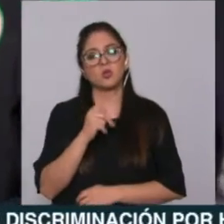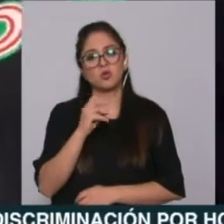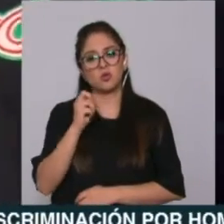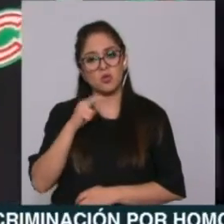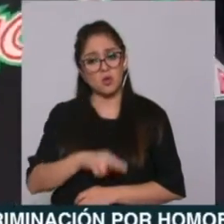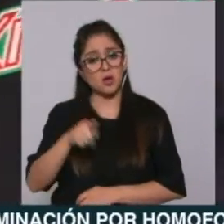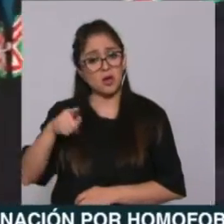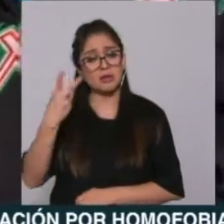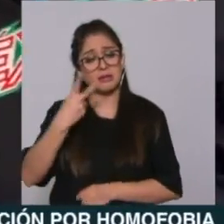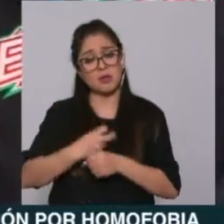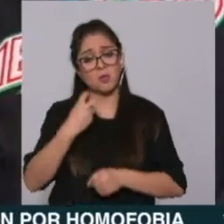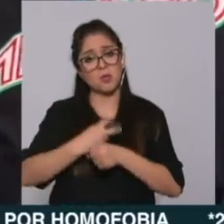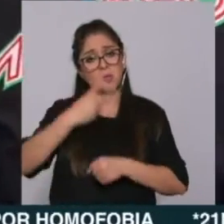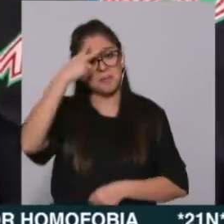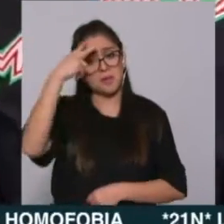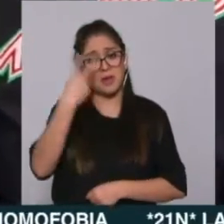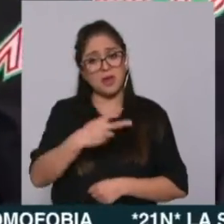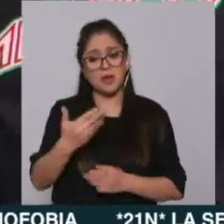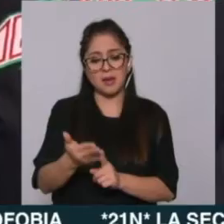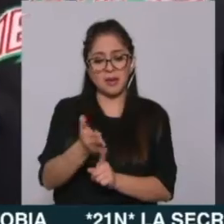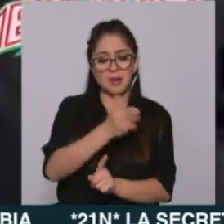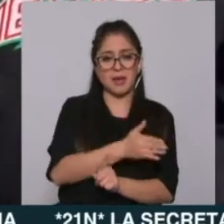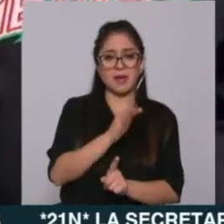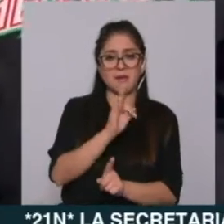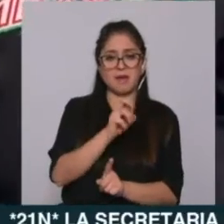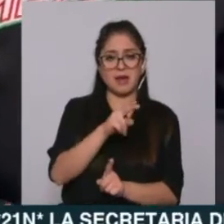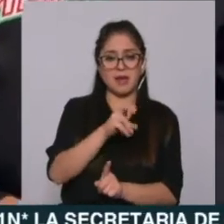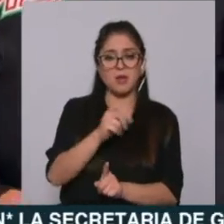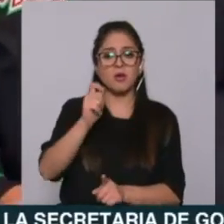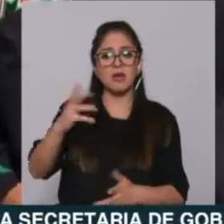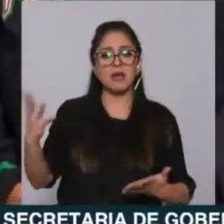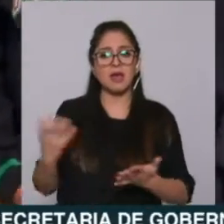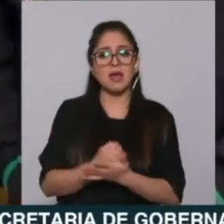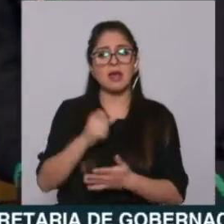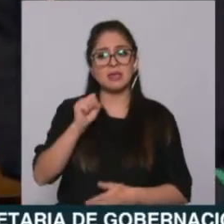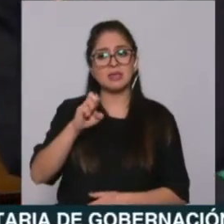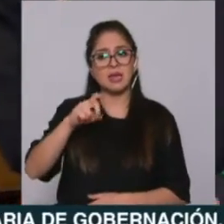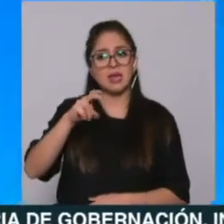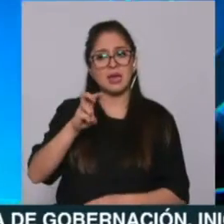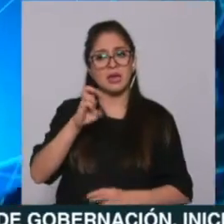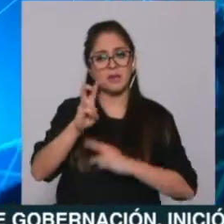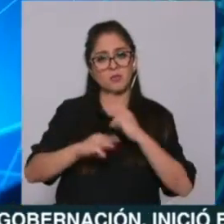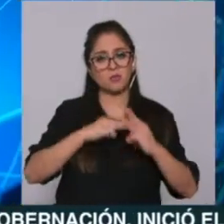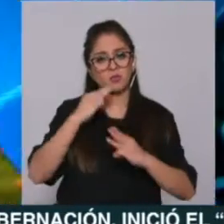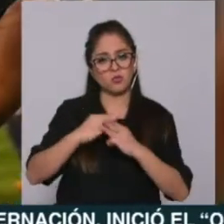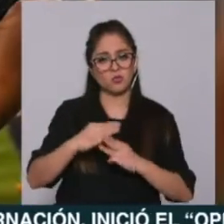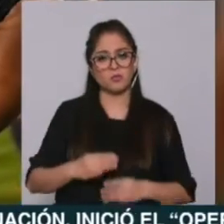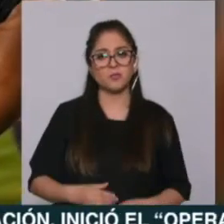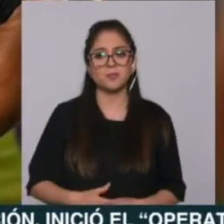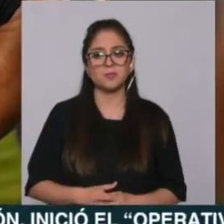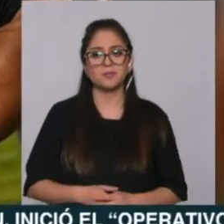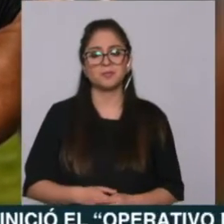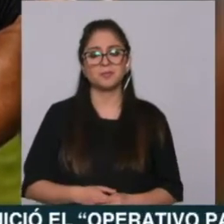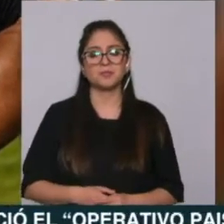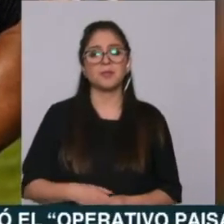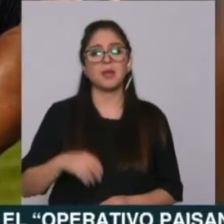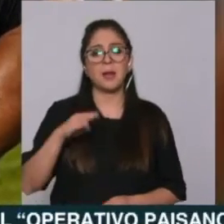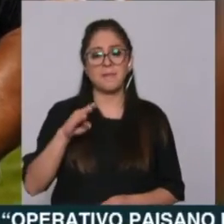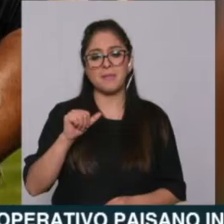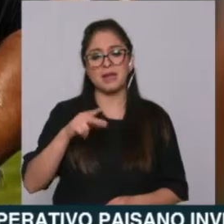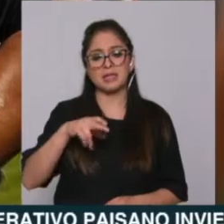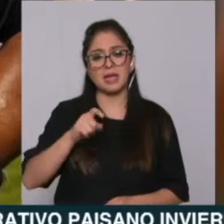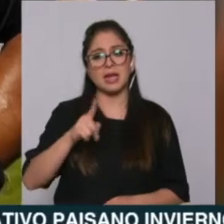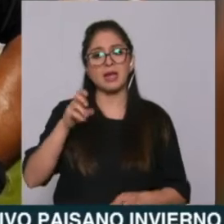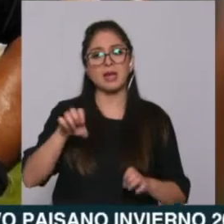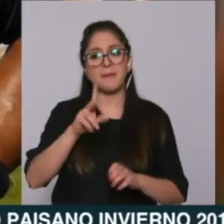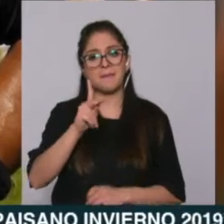se convirtió en el segundo mexicano detrás de Fernando Valenzuela en ganar un partido de Serie Mundial. El mariscal de campo de las